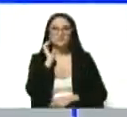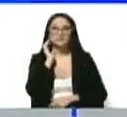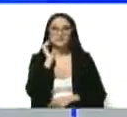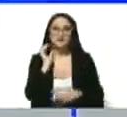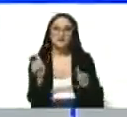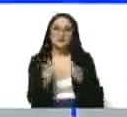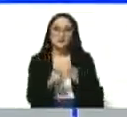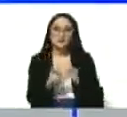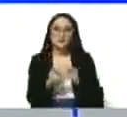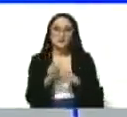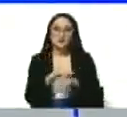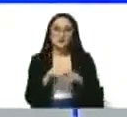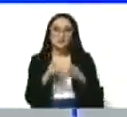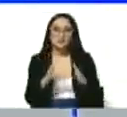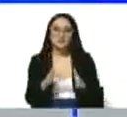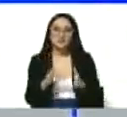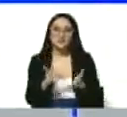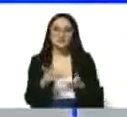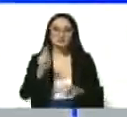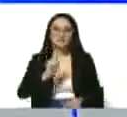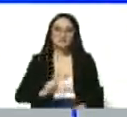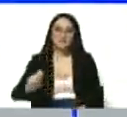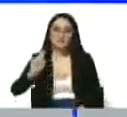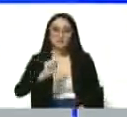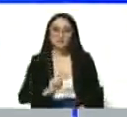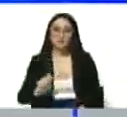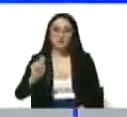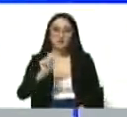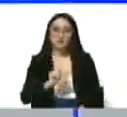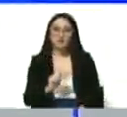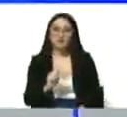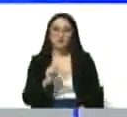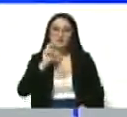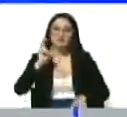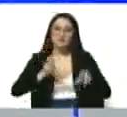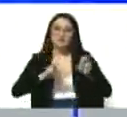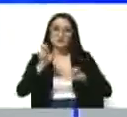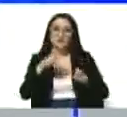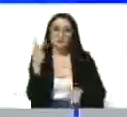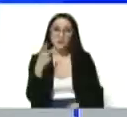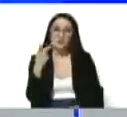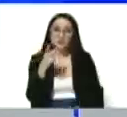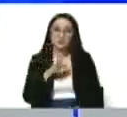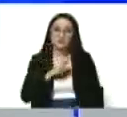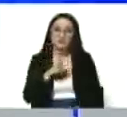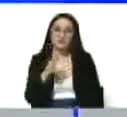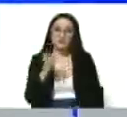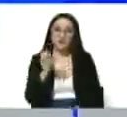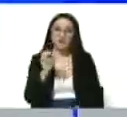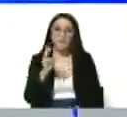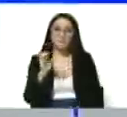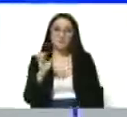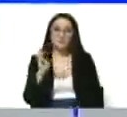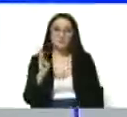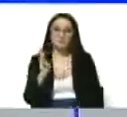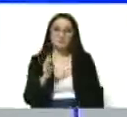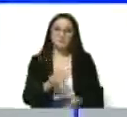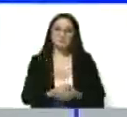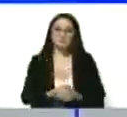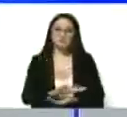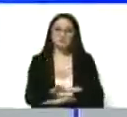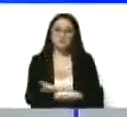reuniones ministeriales que hacemos mensualmente para evaluar las políticas de la OPEP Plus. Estimado